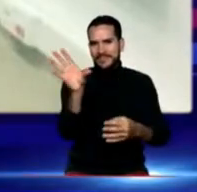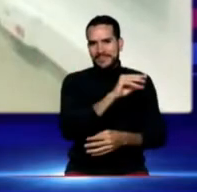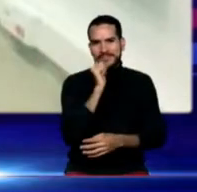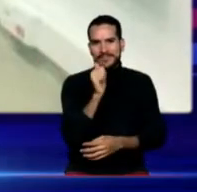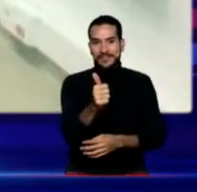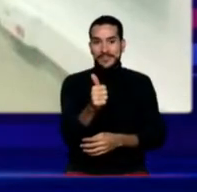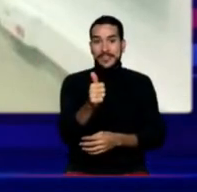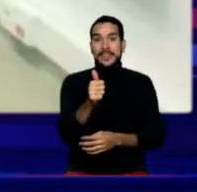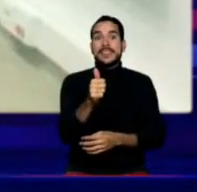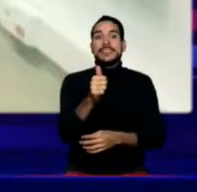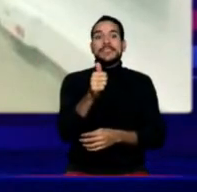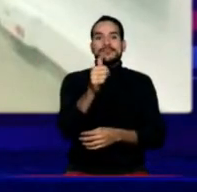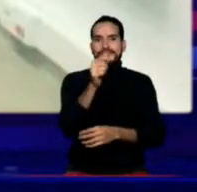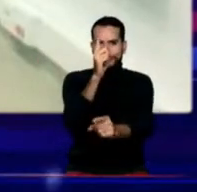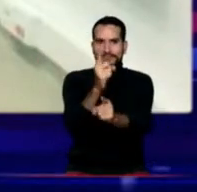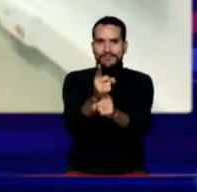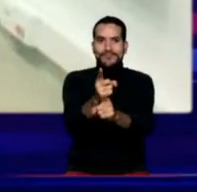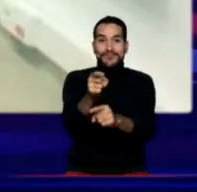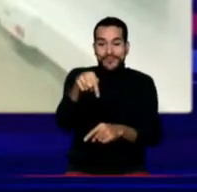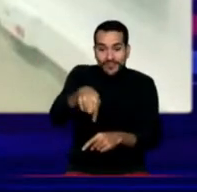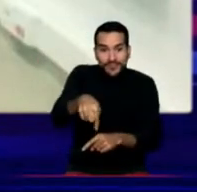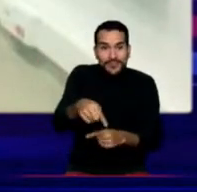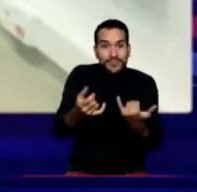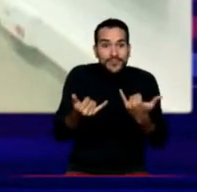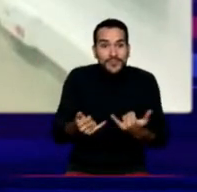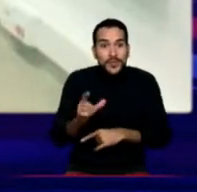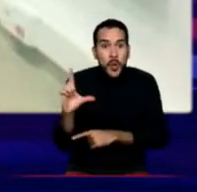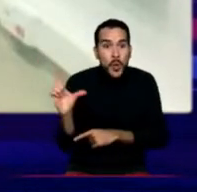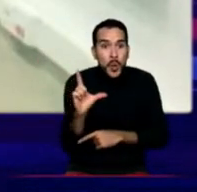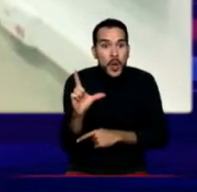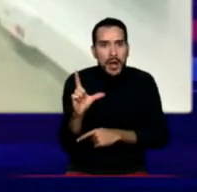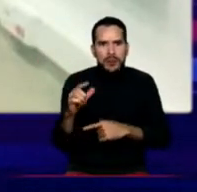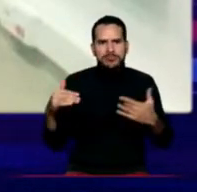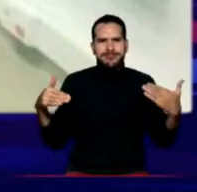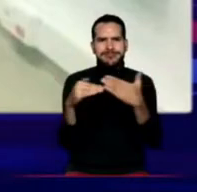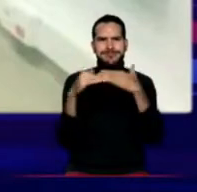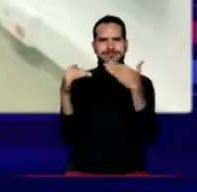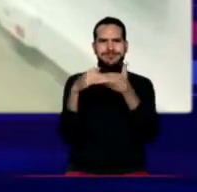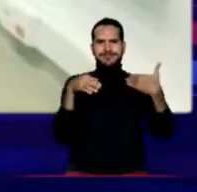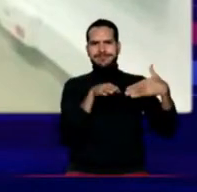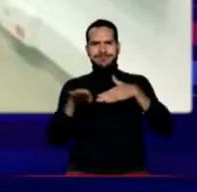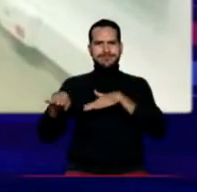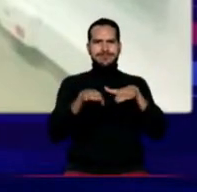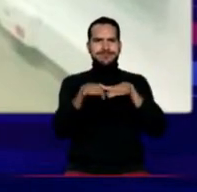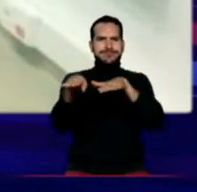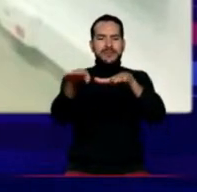lo expresas, así es. Hoy tenemos bastante flujo vehicular, principalmente en el sector de la